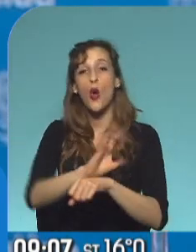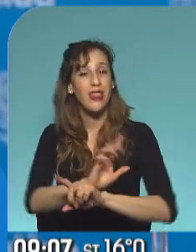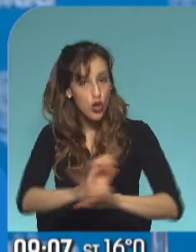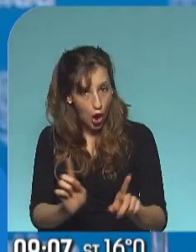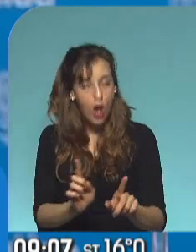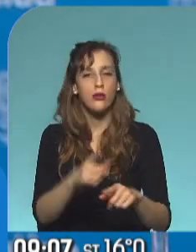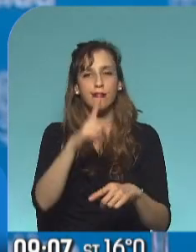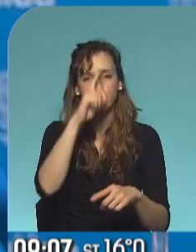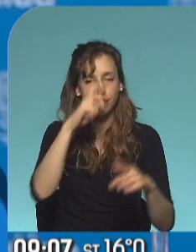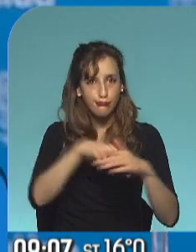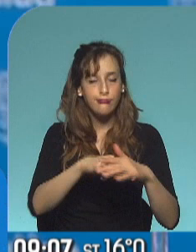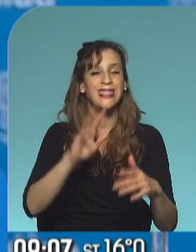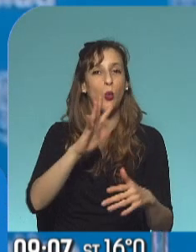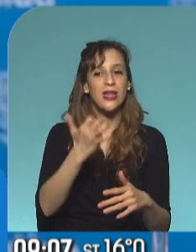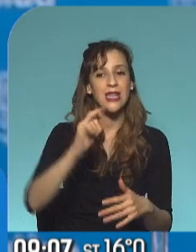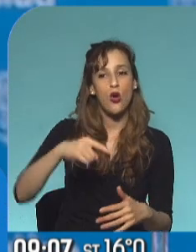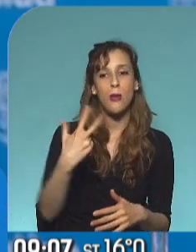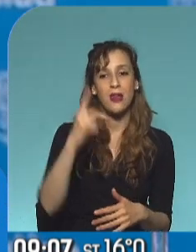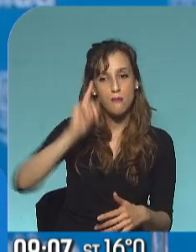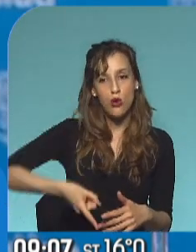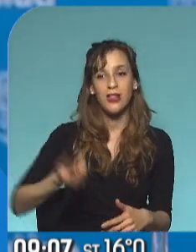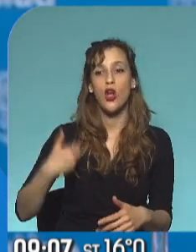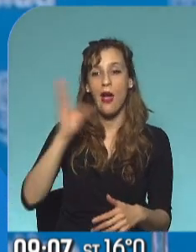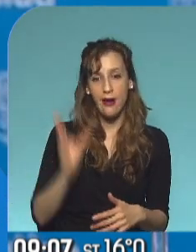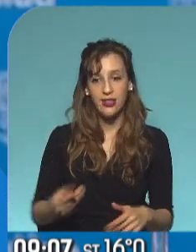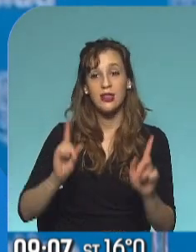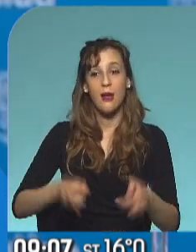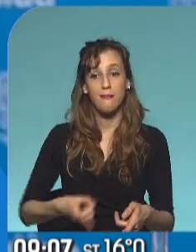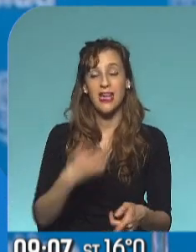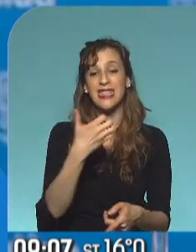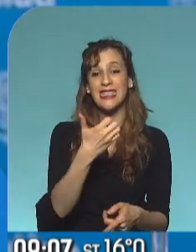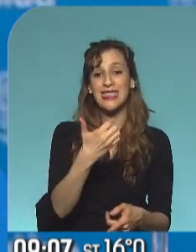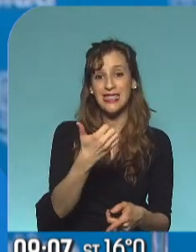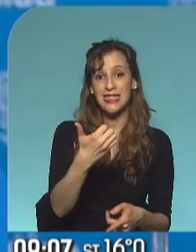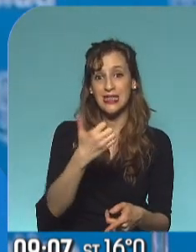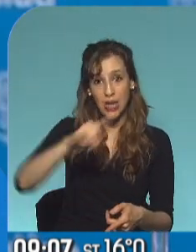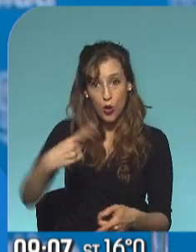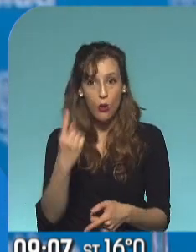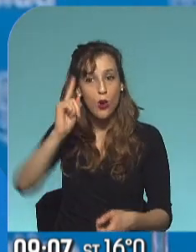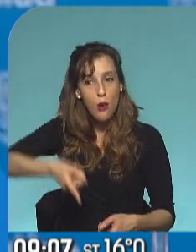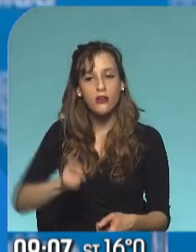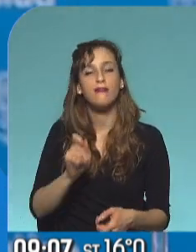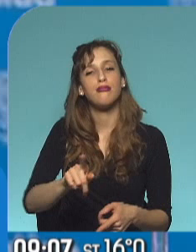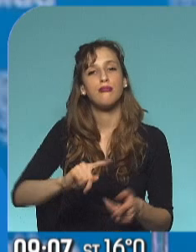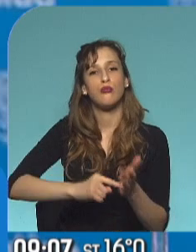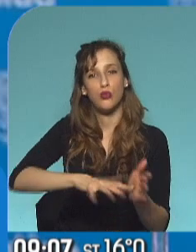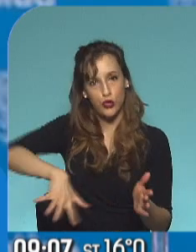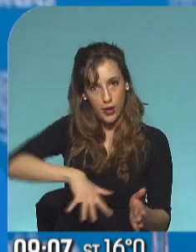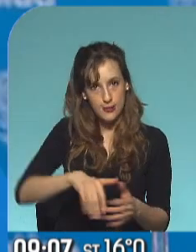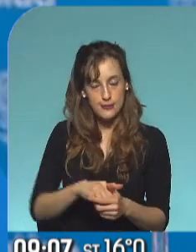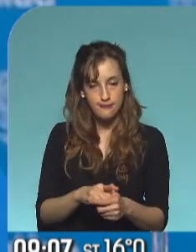56 3% a nivel y 61 61 % en el área metropolitana de buenos aires